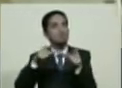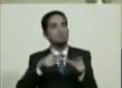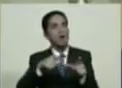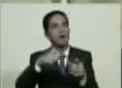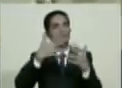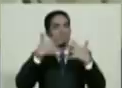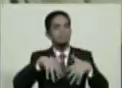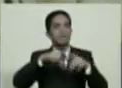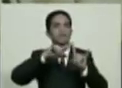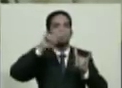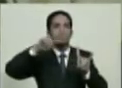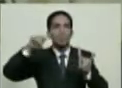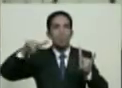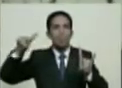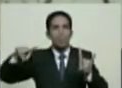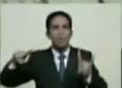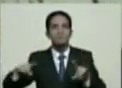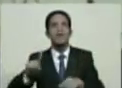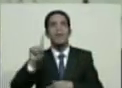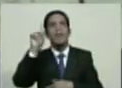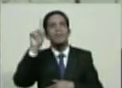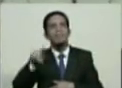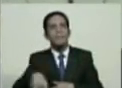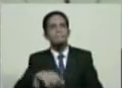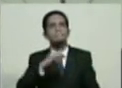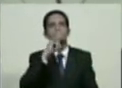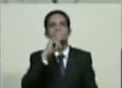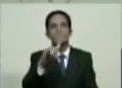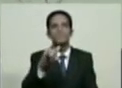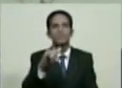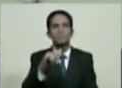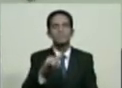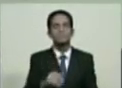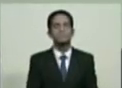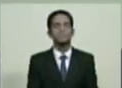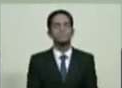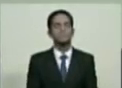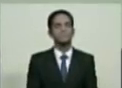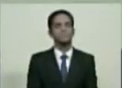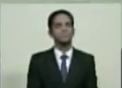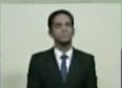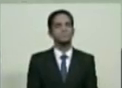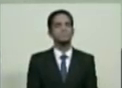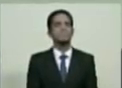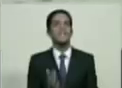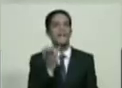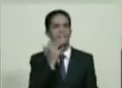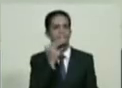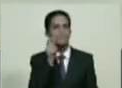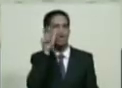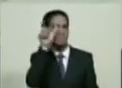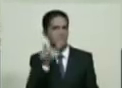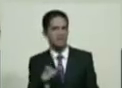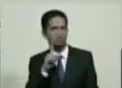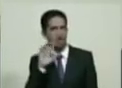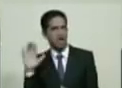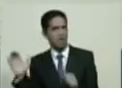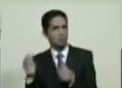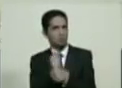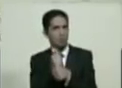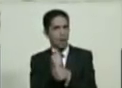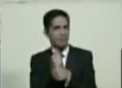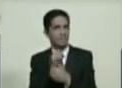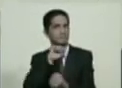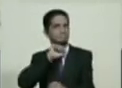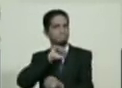Zulia. Así como también queremos informar, quien se detenga con material estratégico